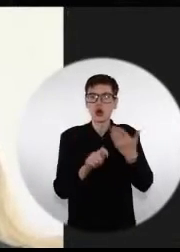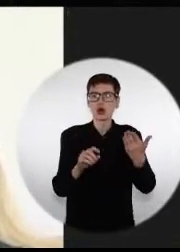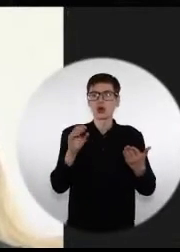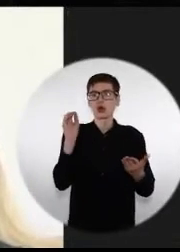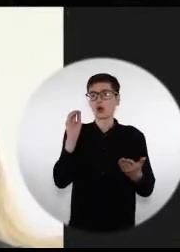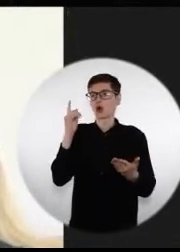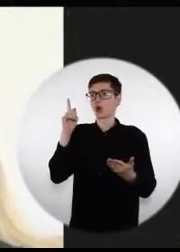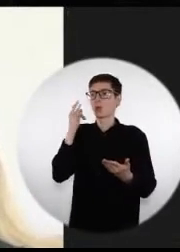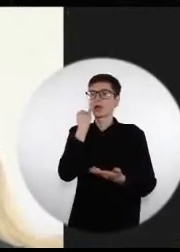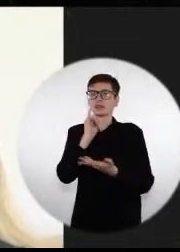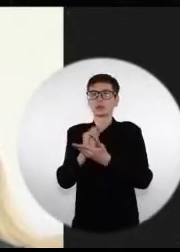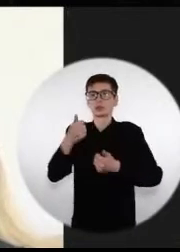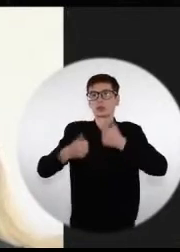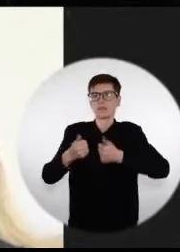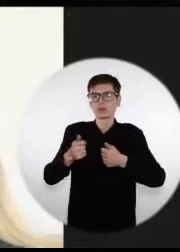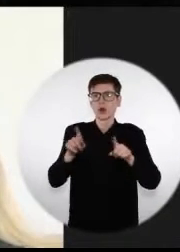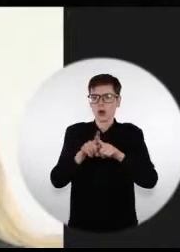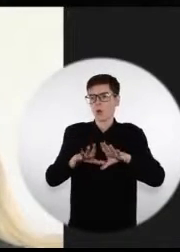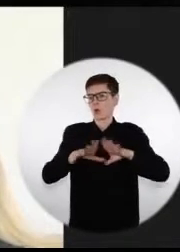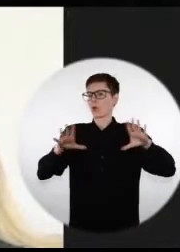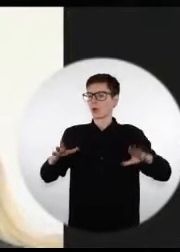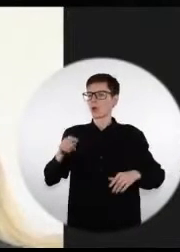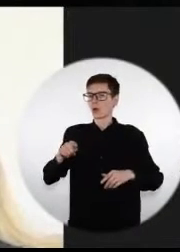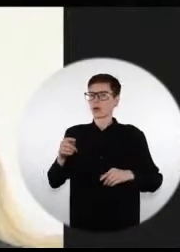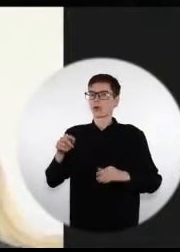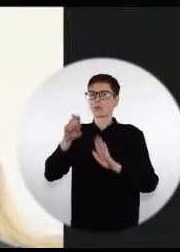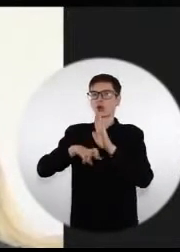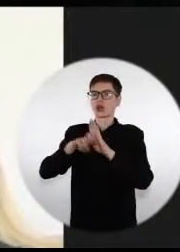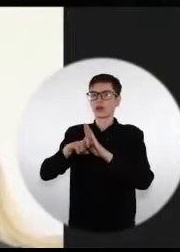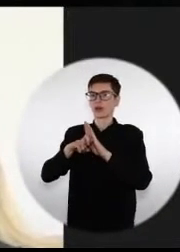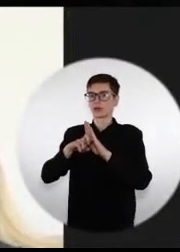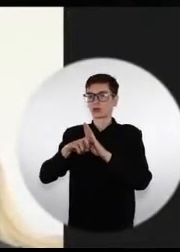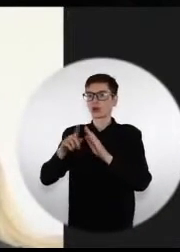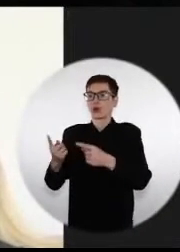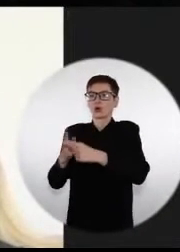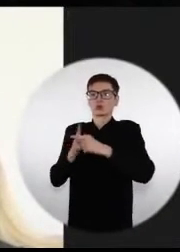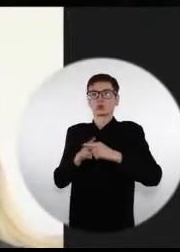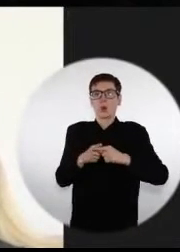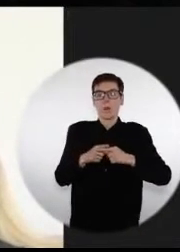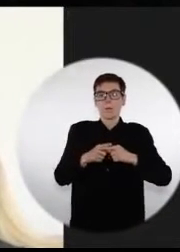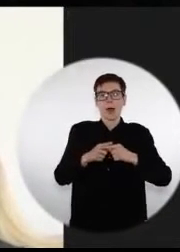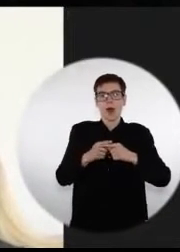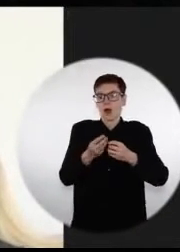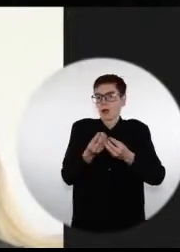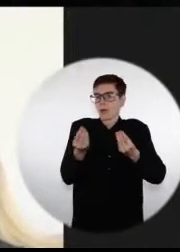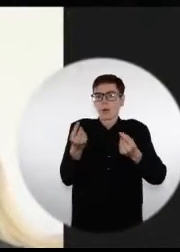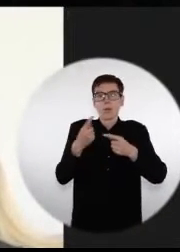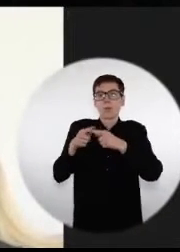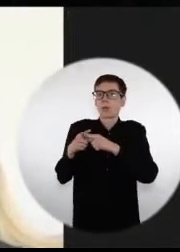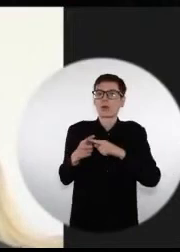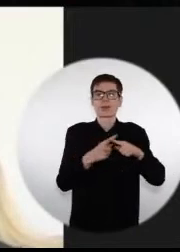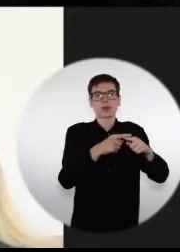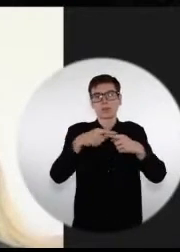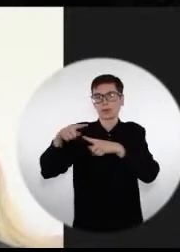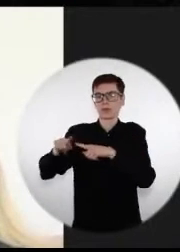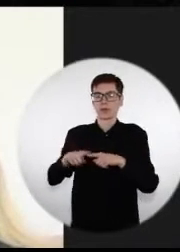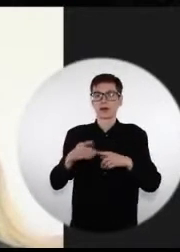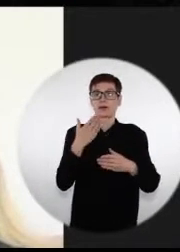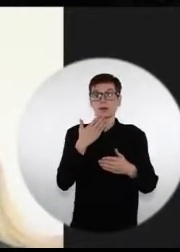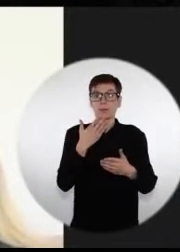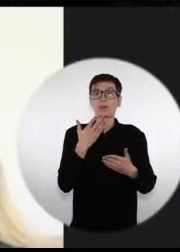para un artista un autor o una institución cultural es tremendamente grandioso y